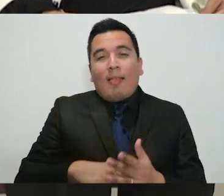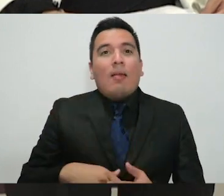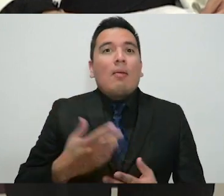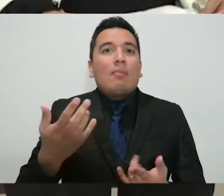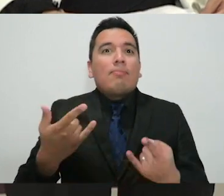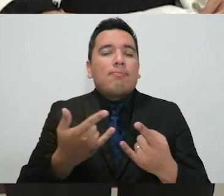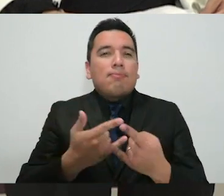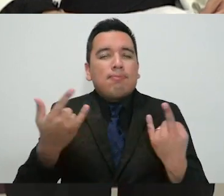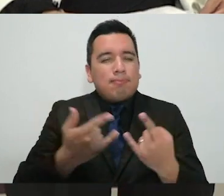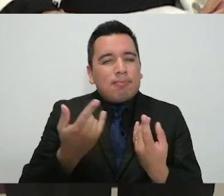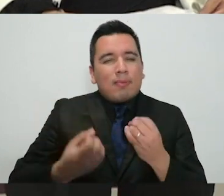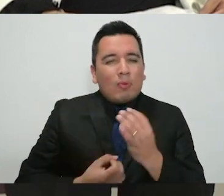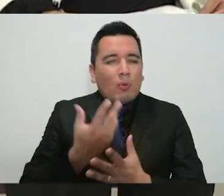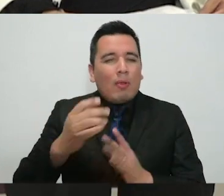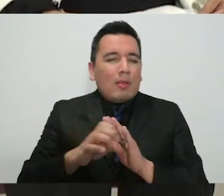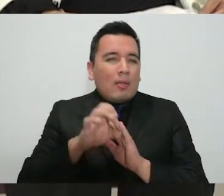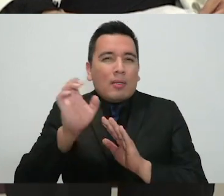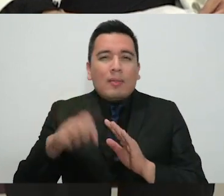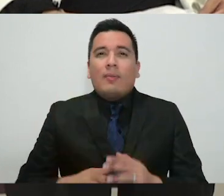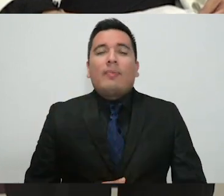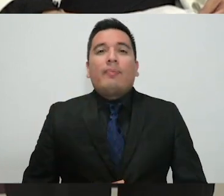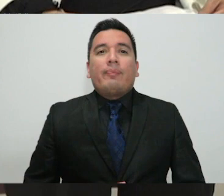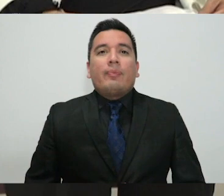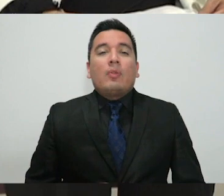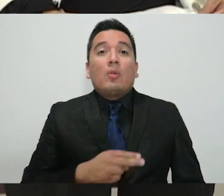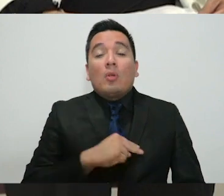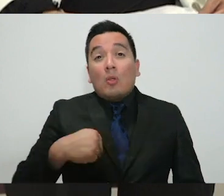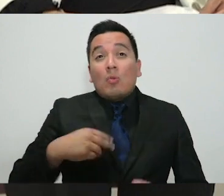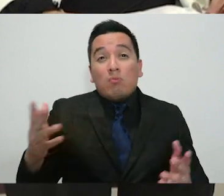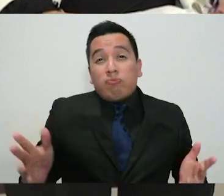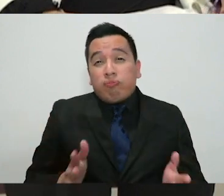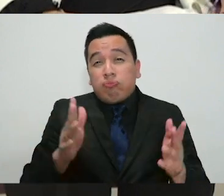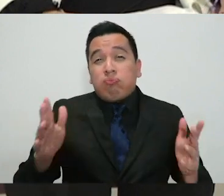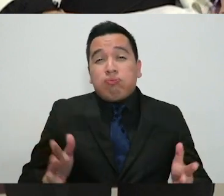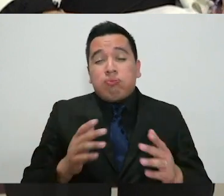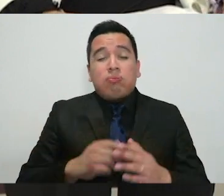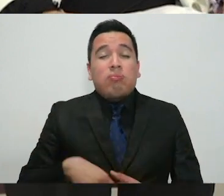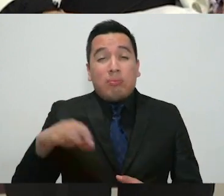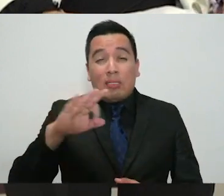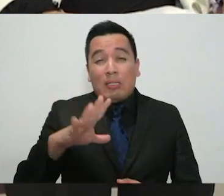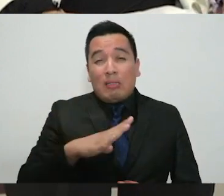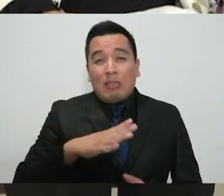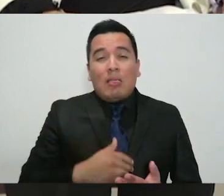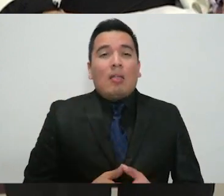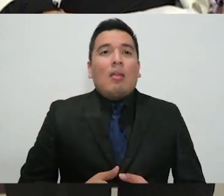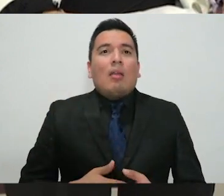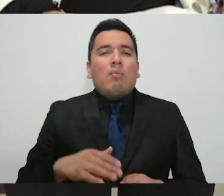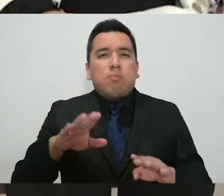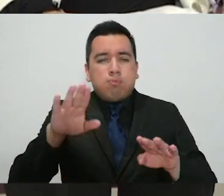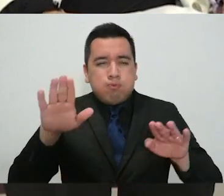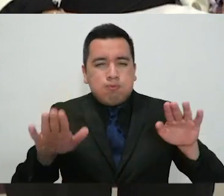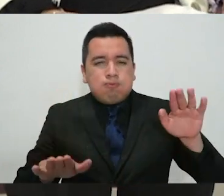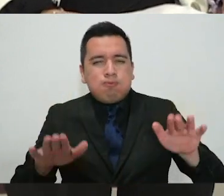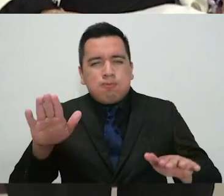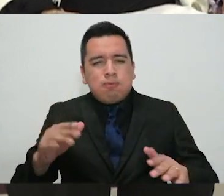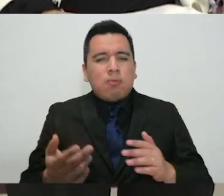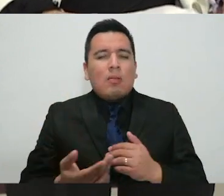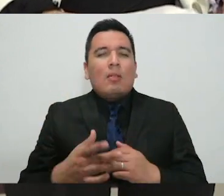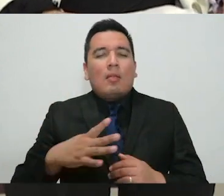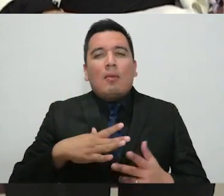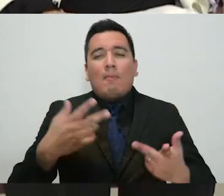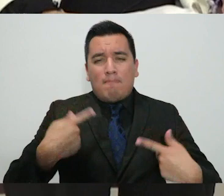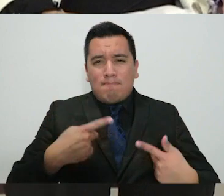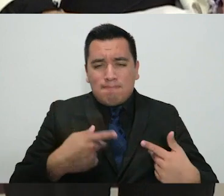decir, cómo también incentivar que hayan adecuados equilibrios entre las generaciones